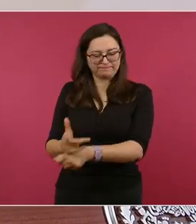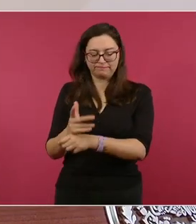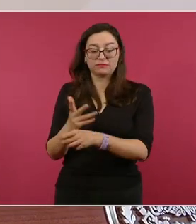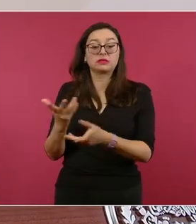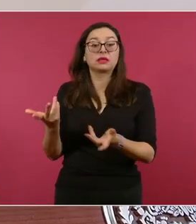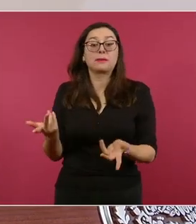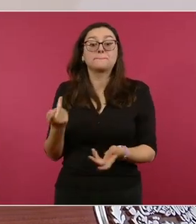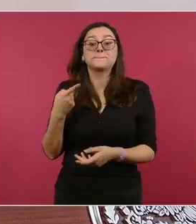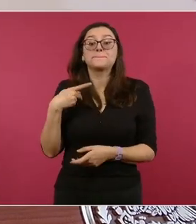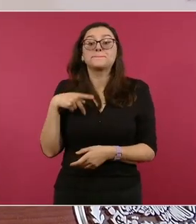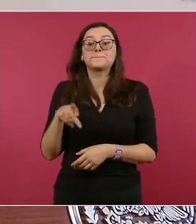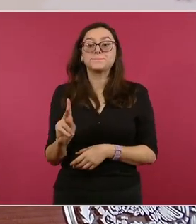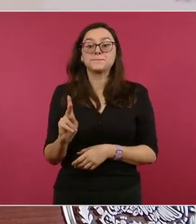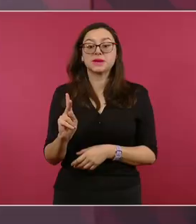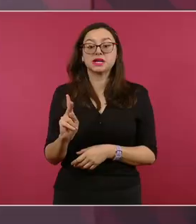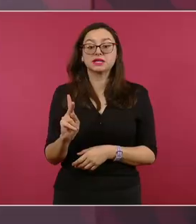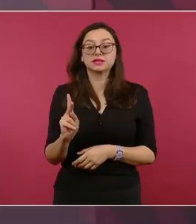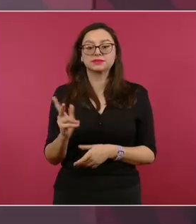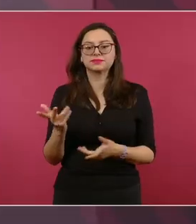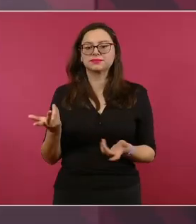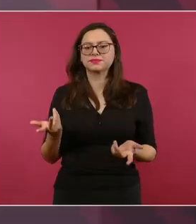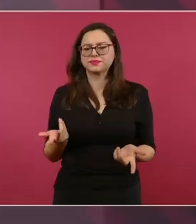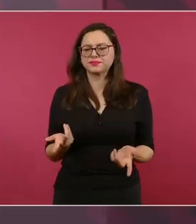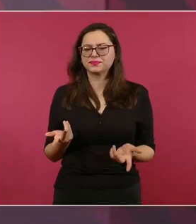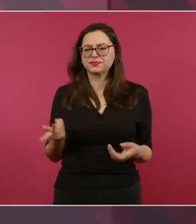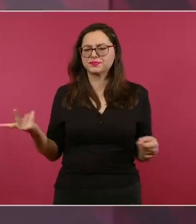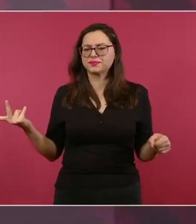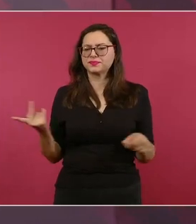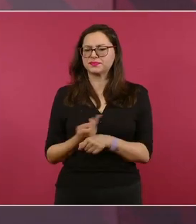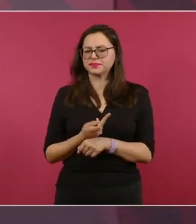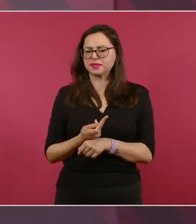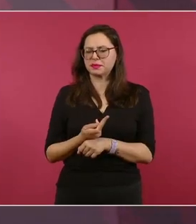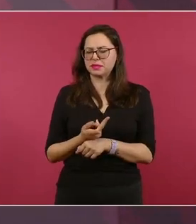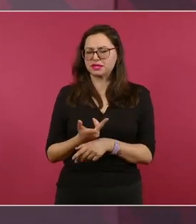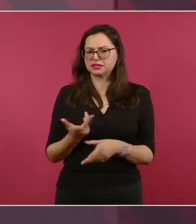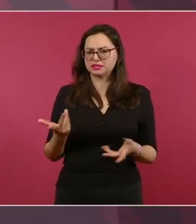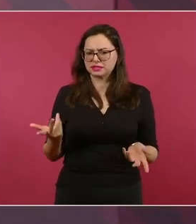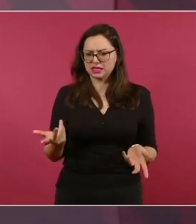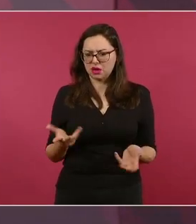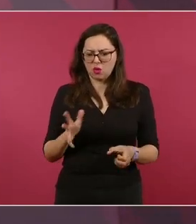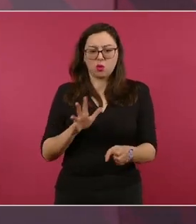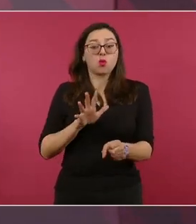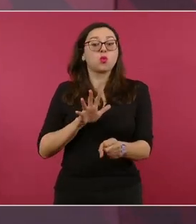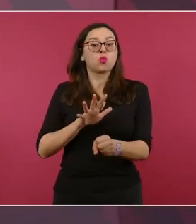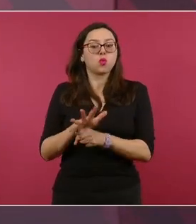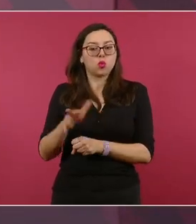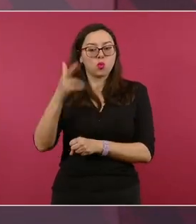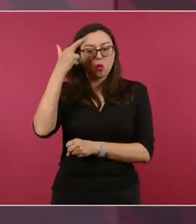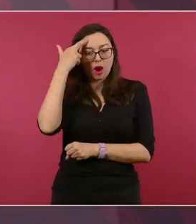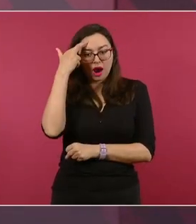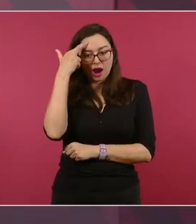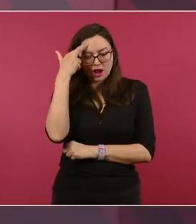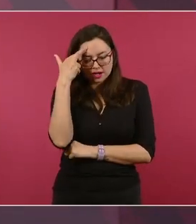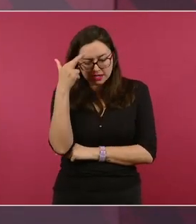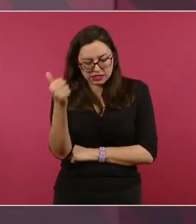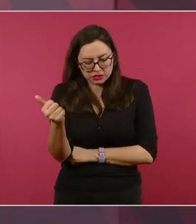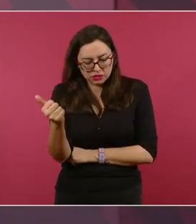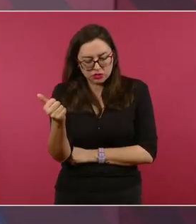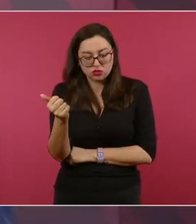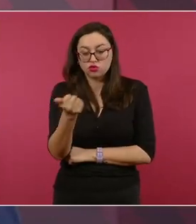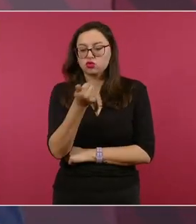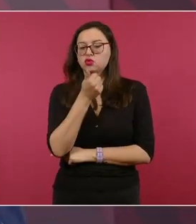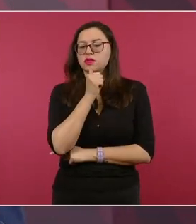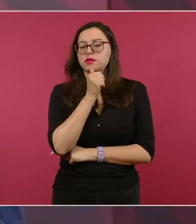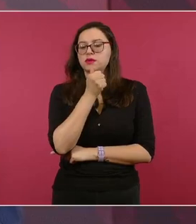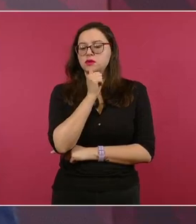no se conoce todavía. Yo creo que ya el día de hoy se va a tener más claridad